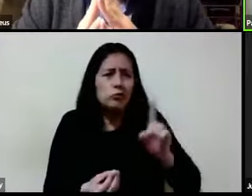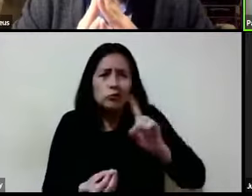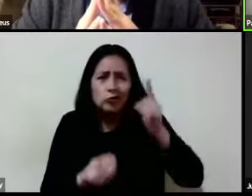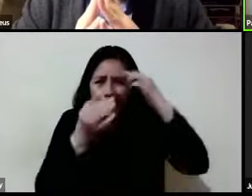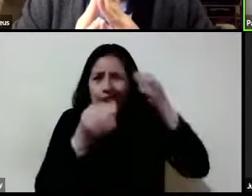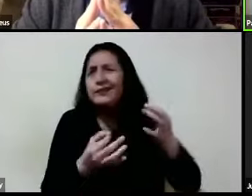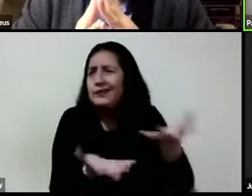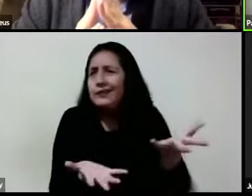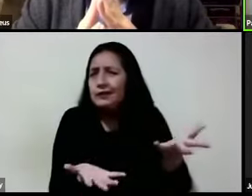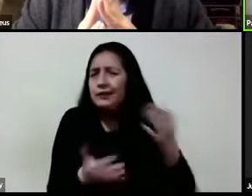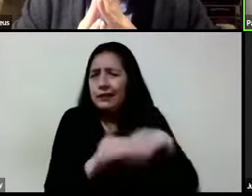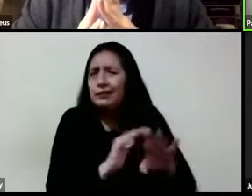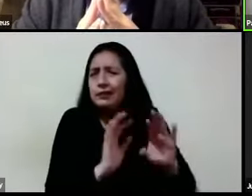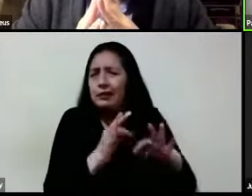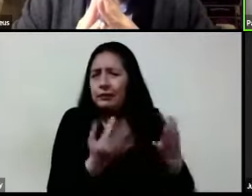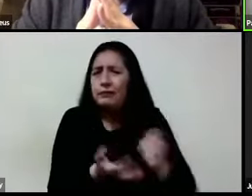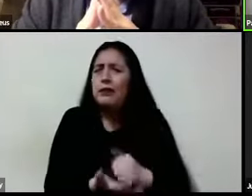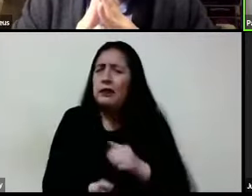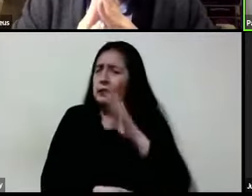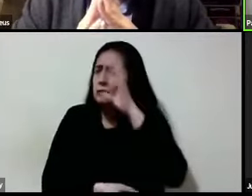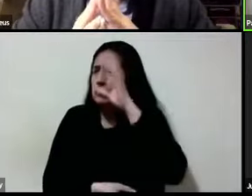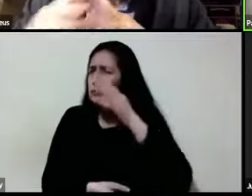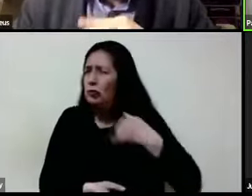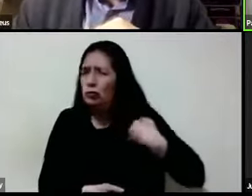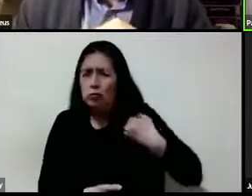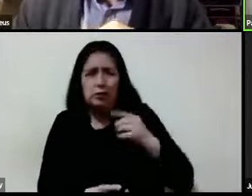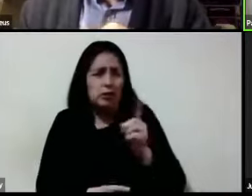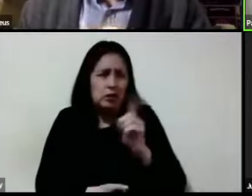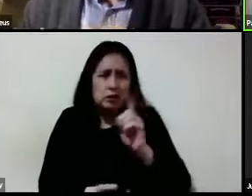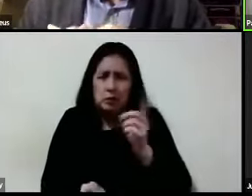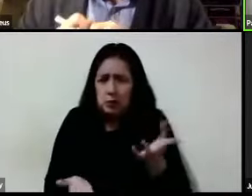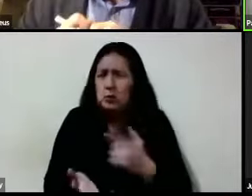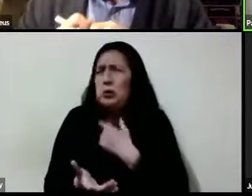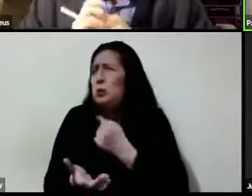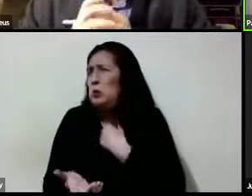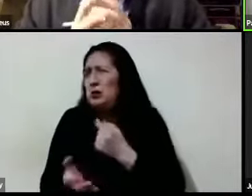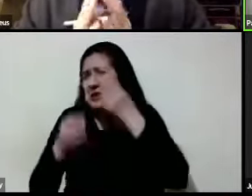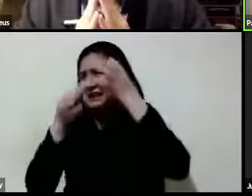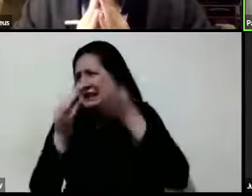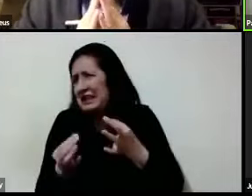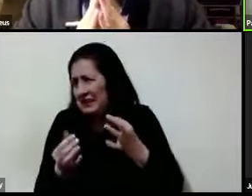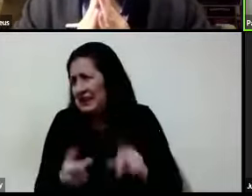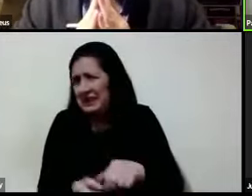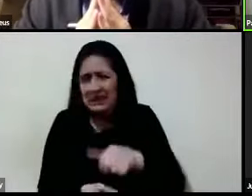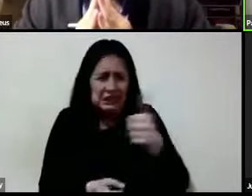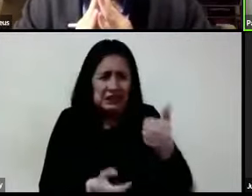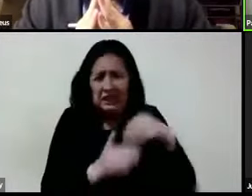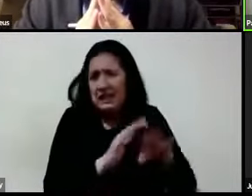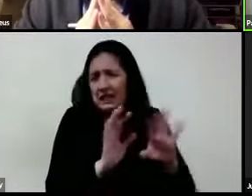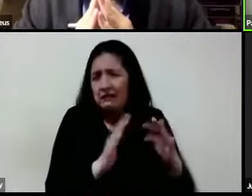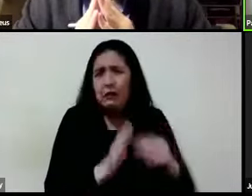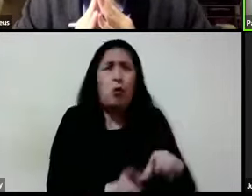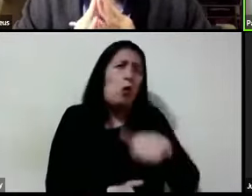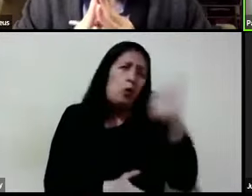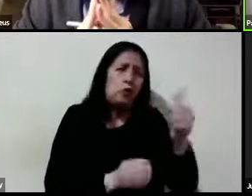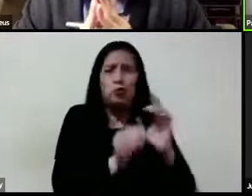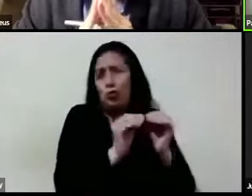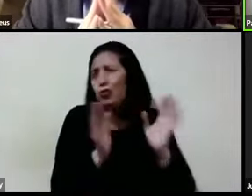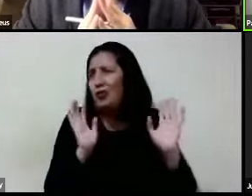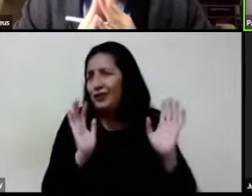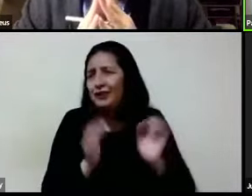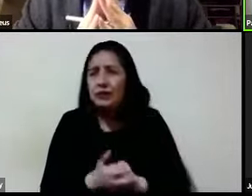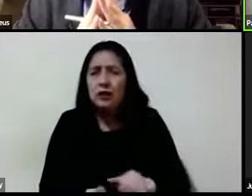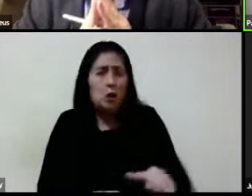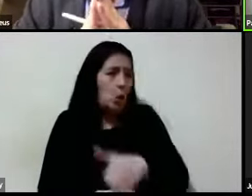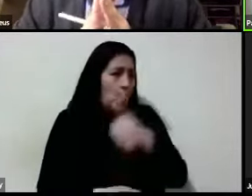casa. Y de hecho, a los chicos no les gusta decidir sobre las cosas en la casa porque es más fácil que otros se las resuelvan. Y el gran problema es que